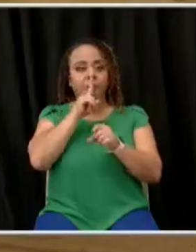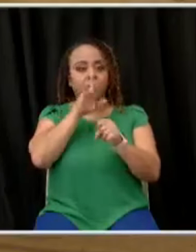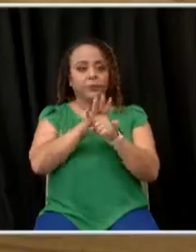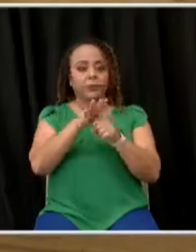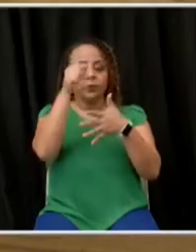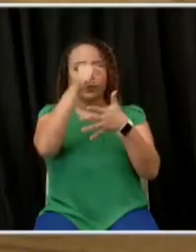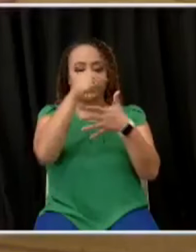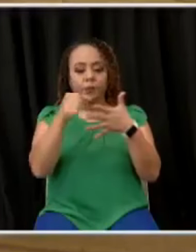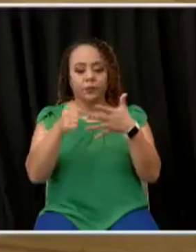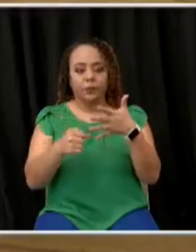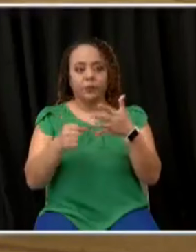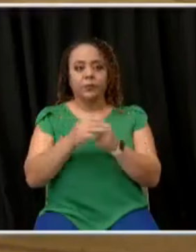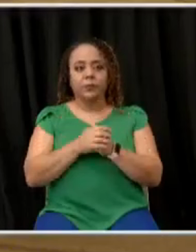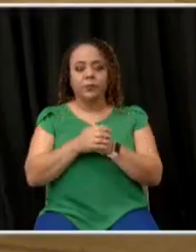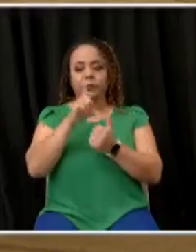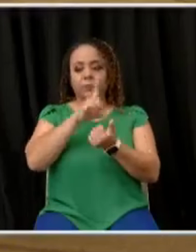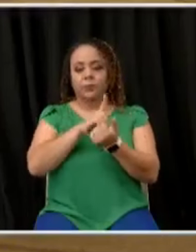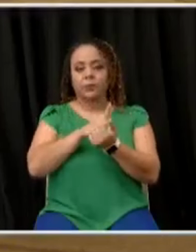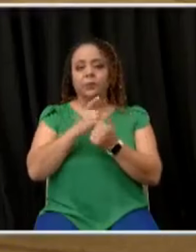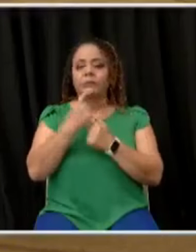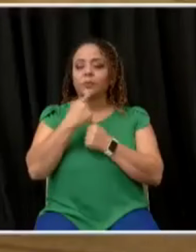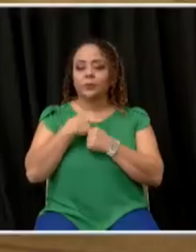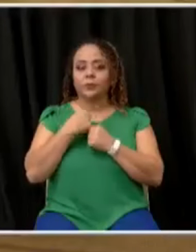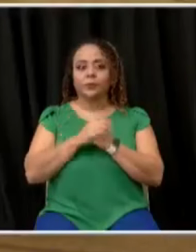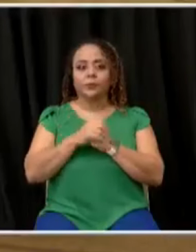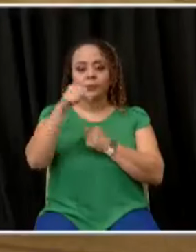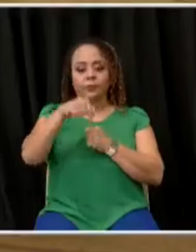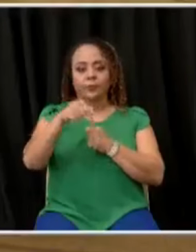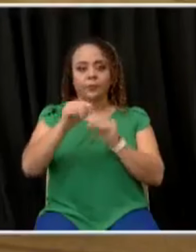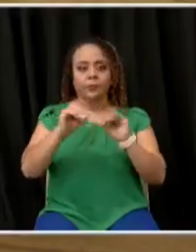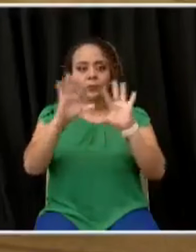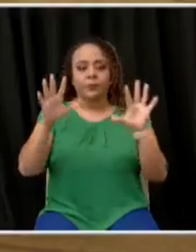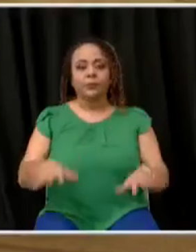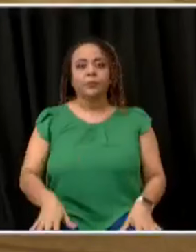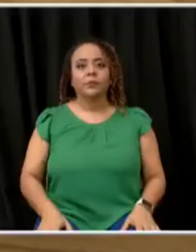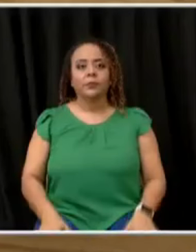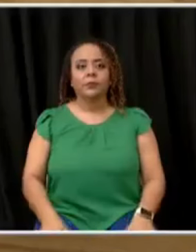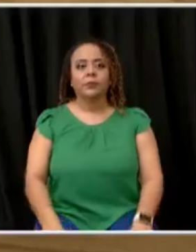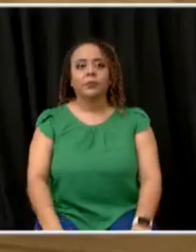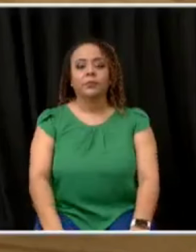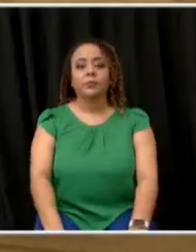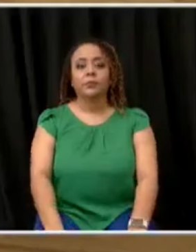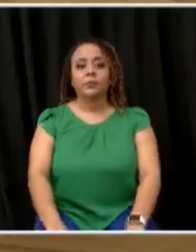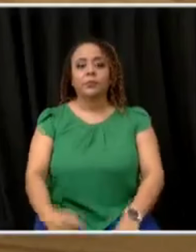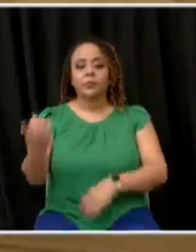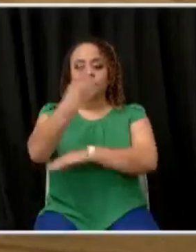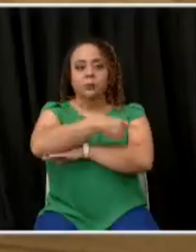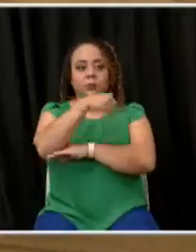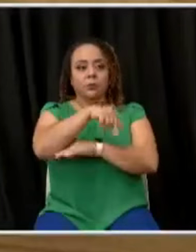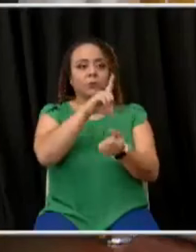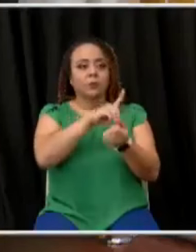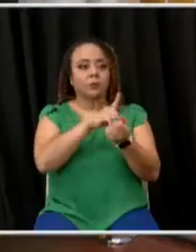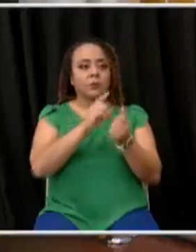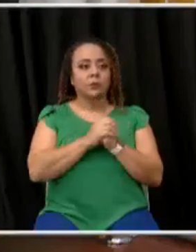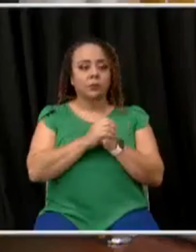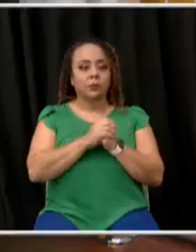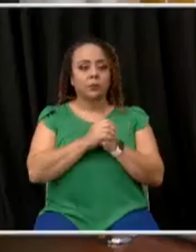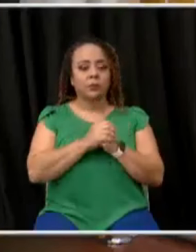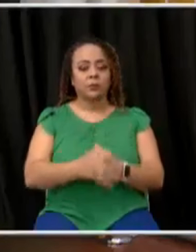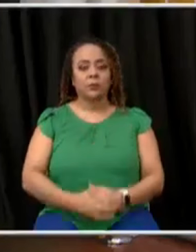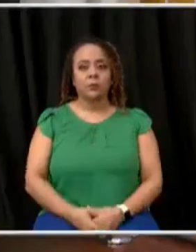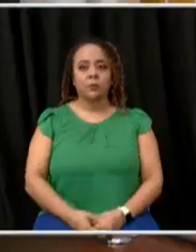los requerimientos que el doctor Altamirano nos ha hablado en esta mañana, el día de hoy. Doctor, vamos a ver si